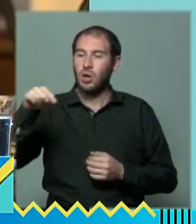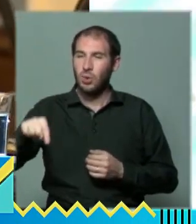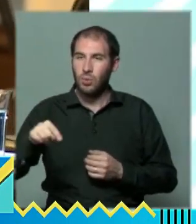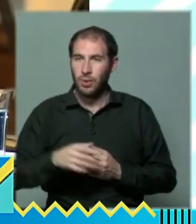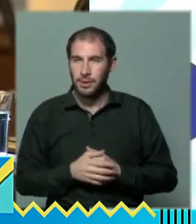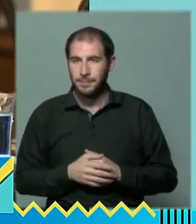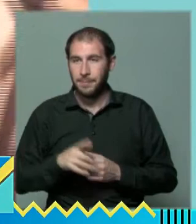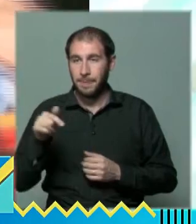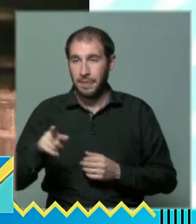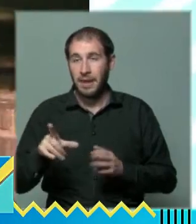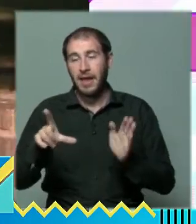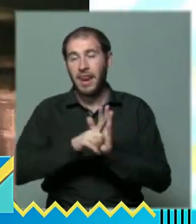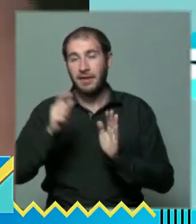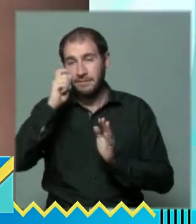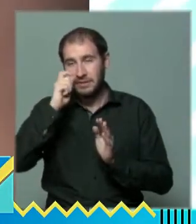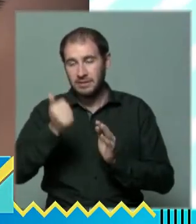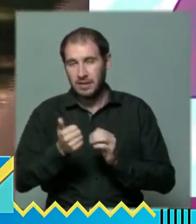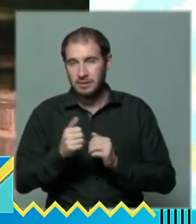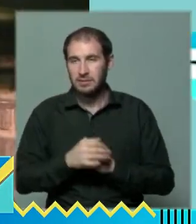que tiene la aplicación de la ley